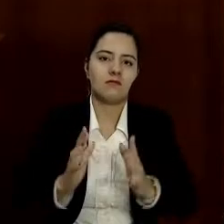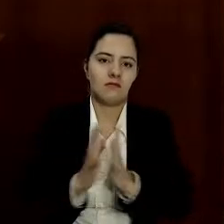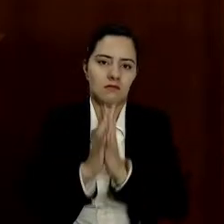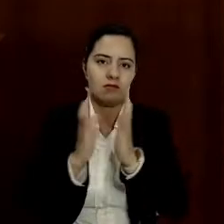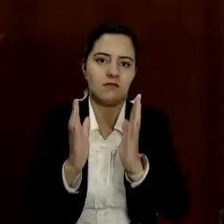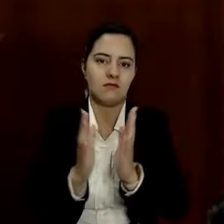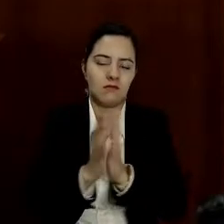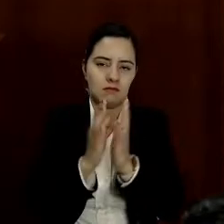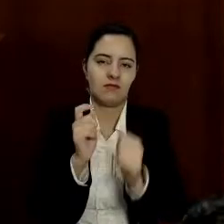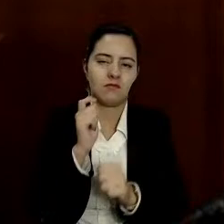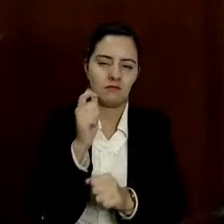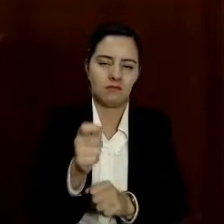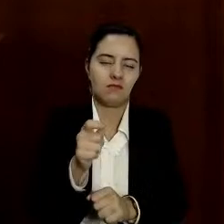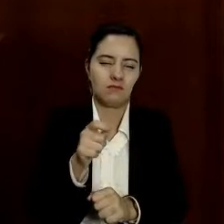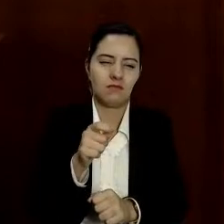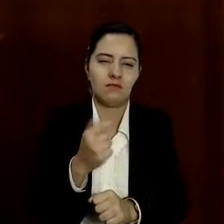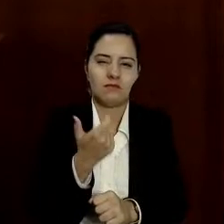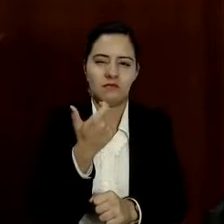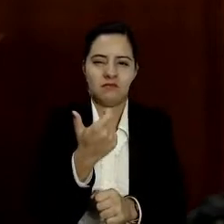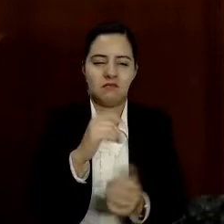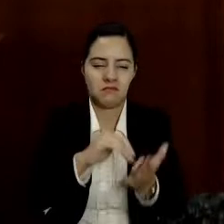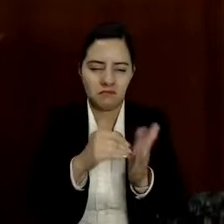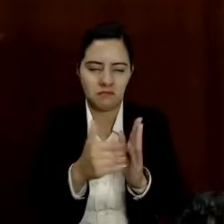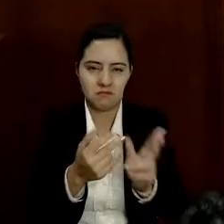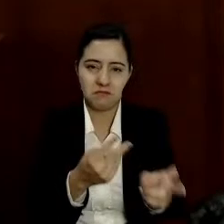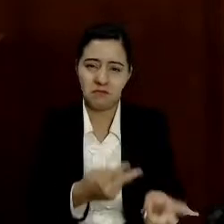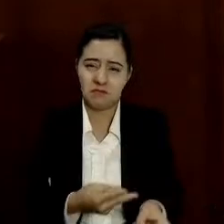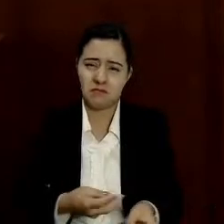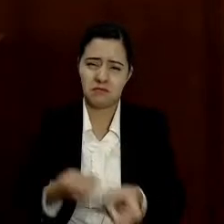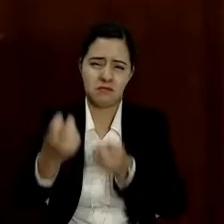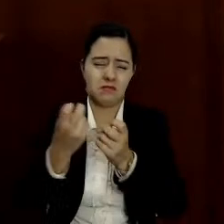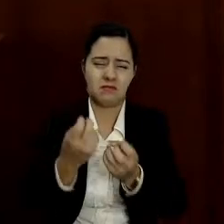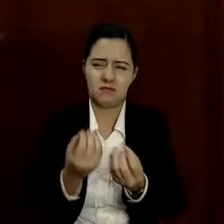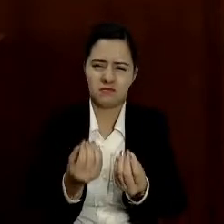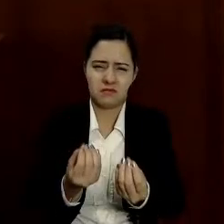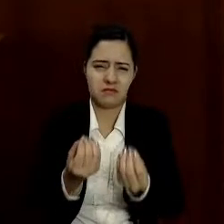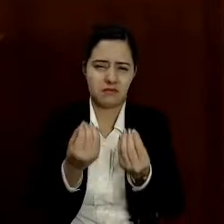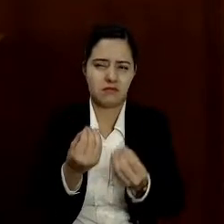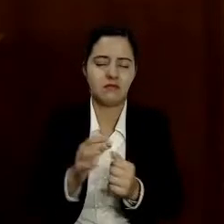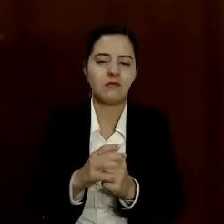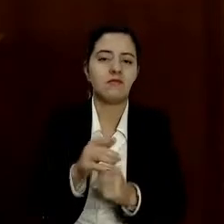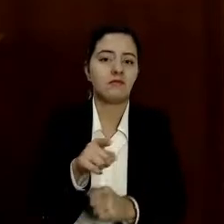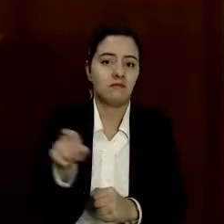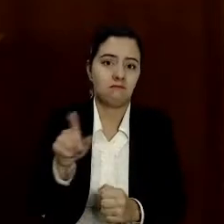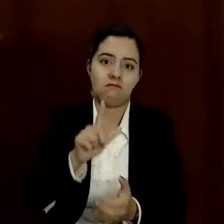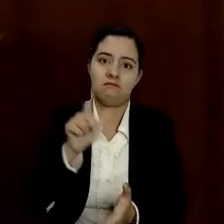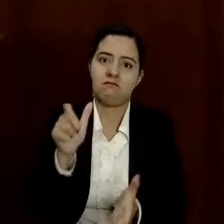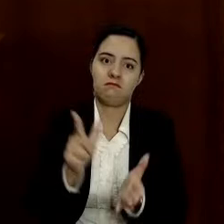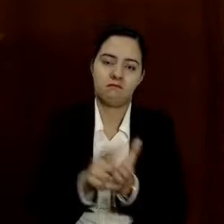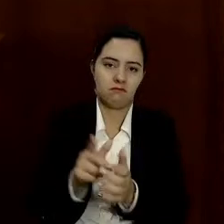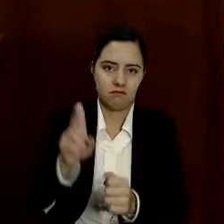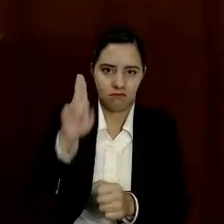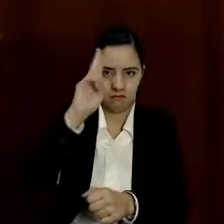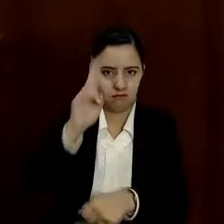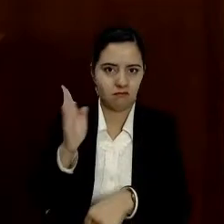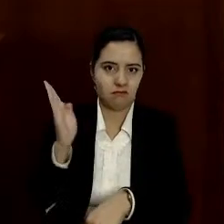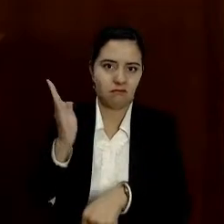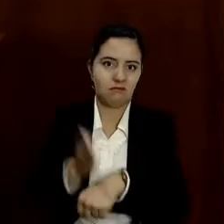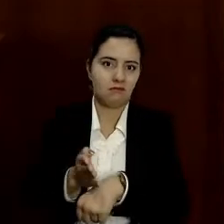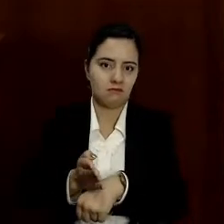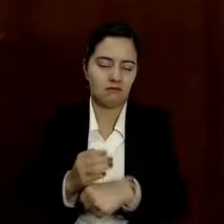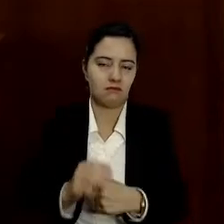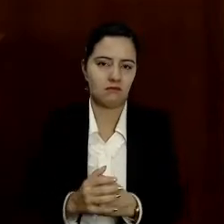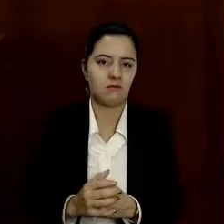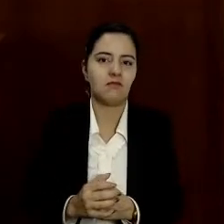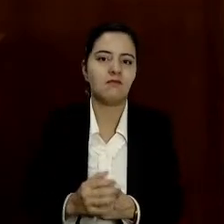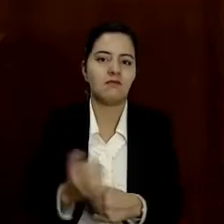de la estafa maestra en términos de la Ley de Responsabilidades de los Servicios Públicos del Estado